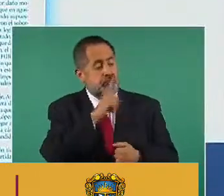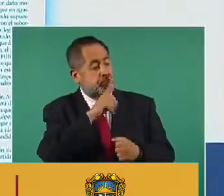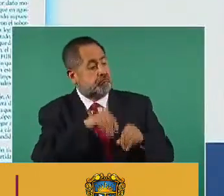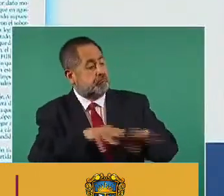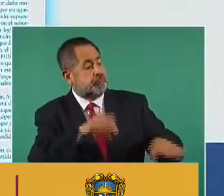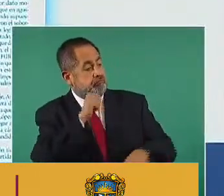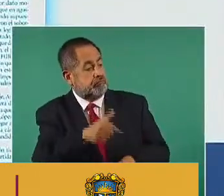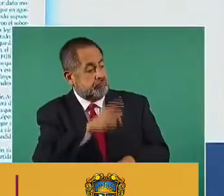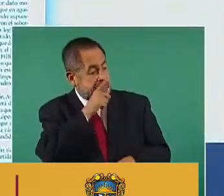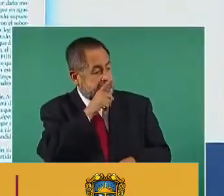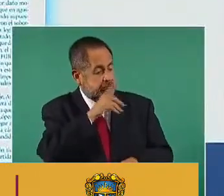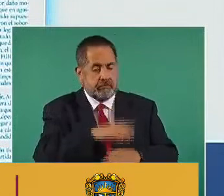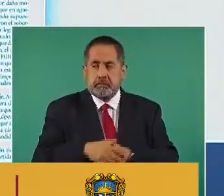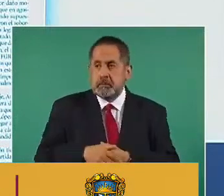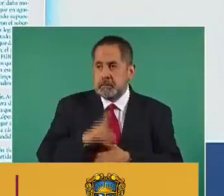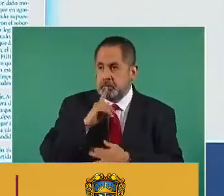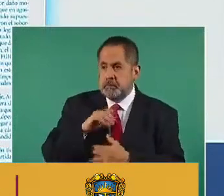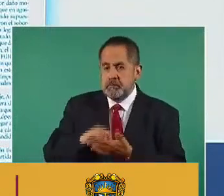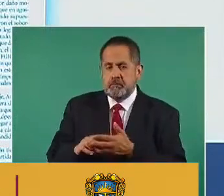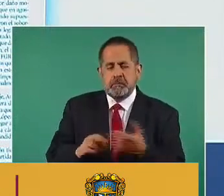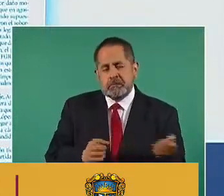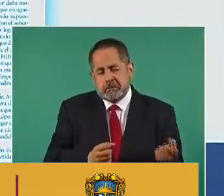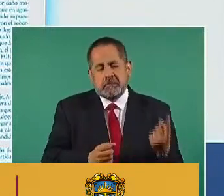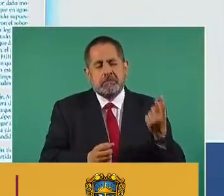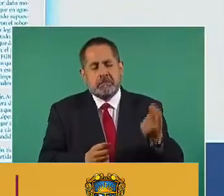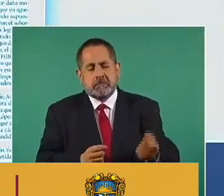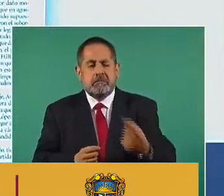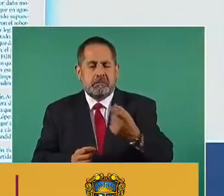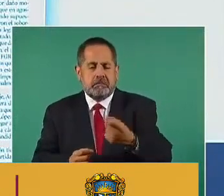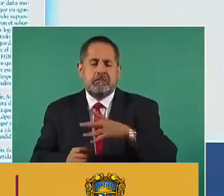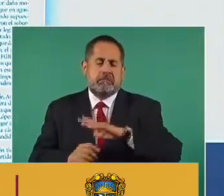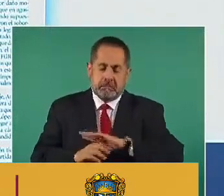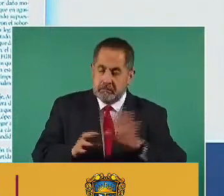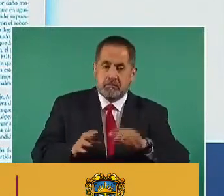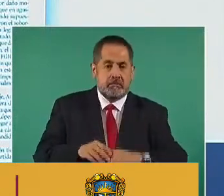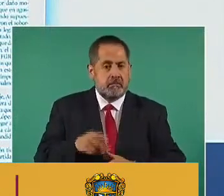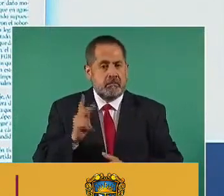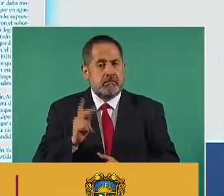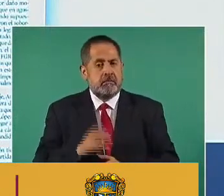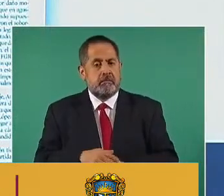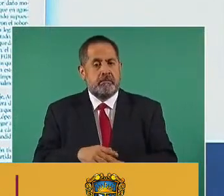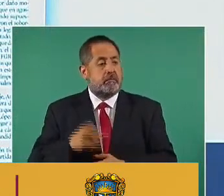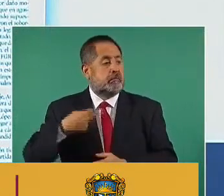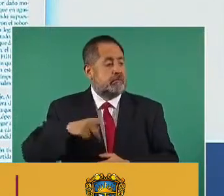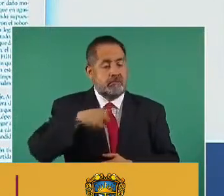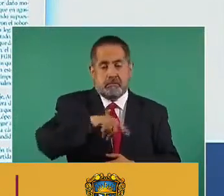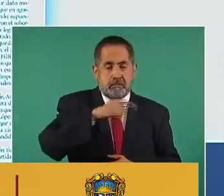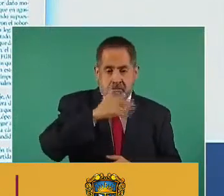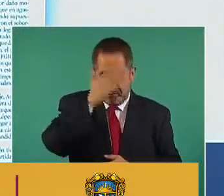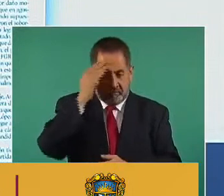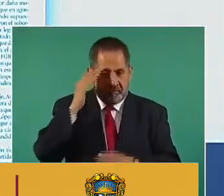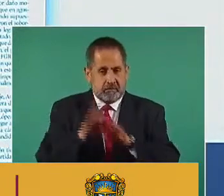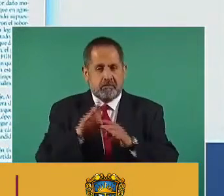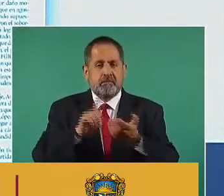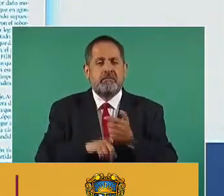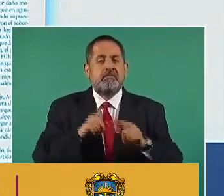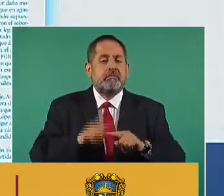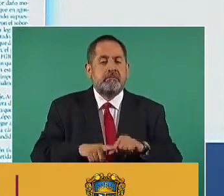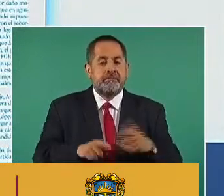México, con honrosas excepciones. La gente no sabía. Bueno,